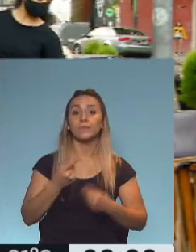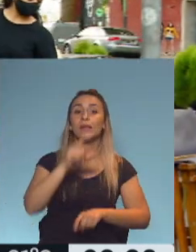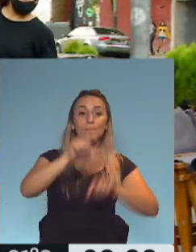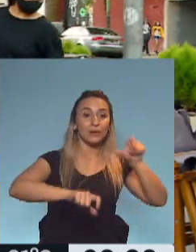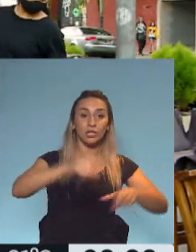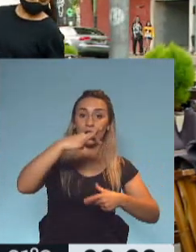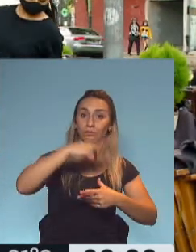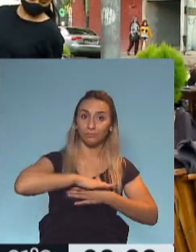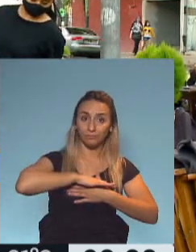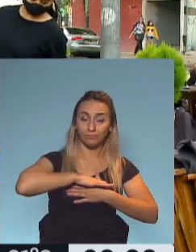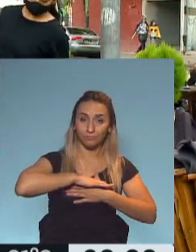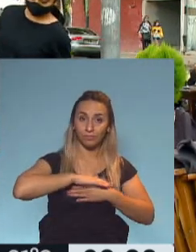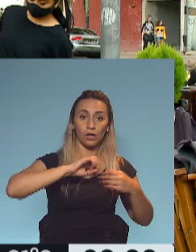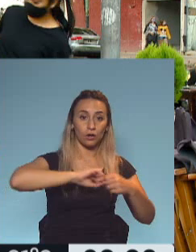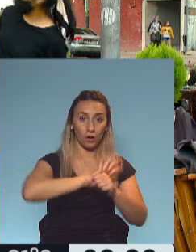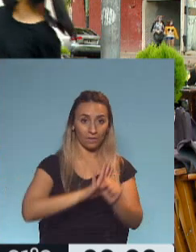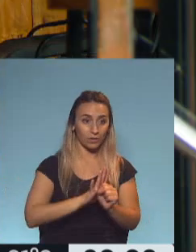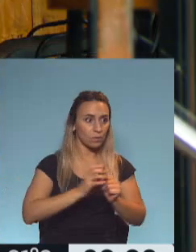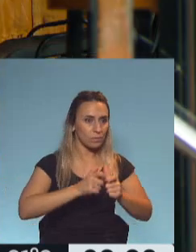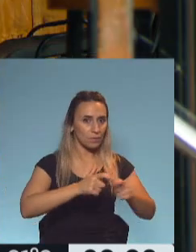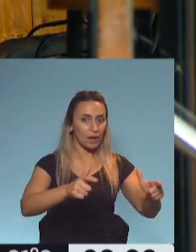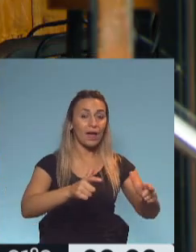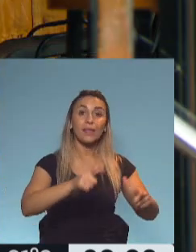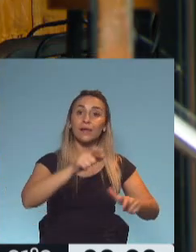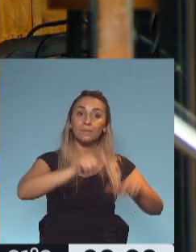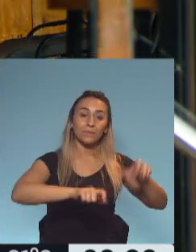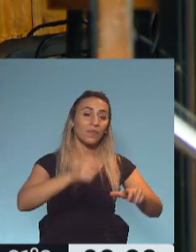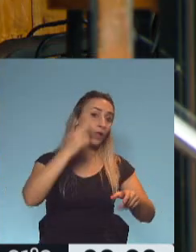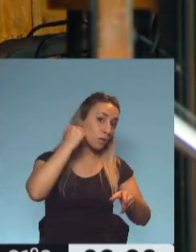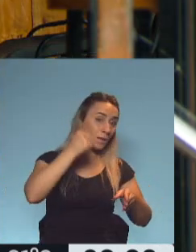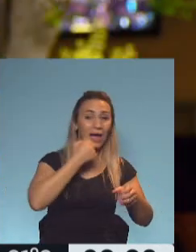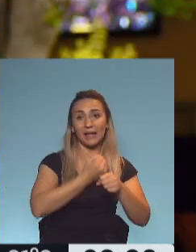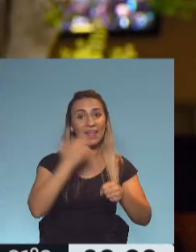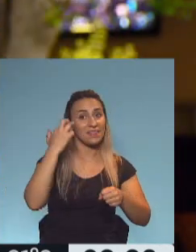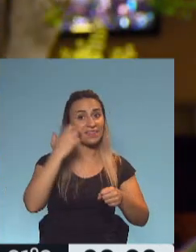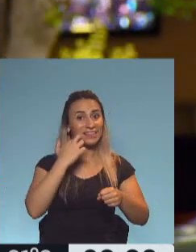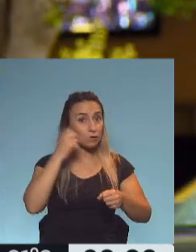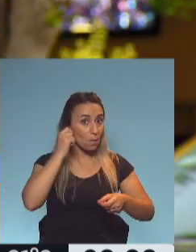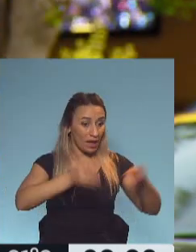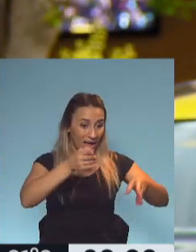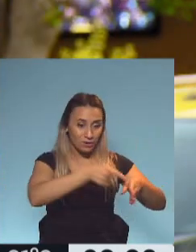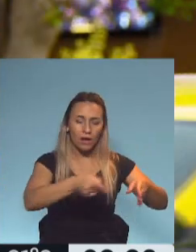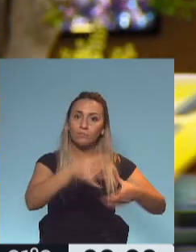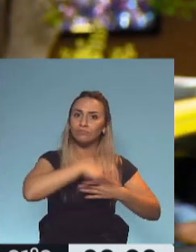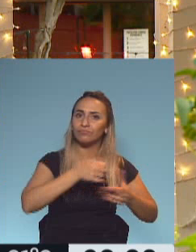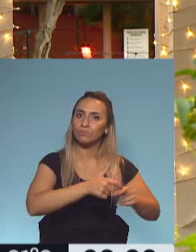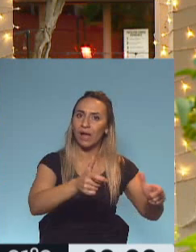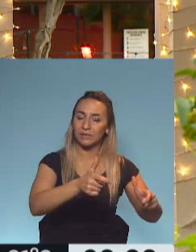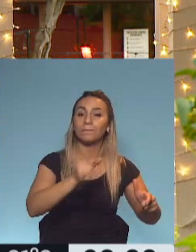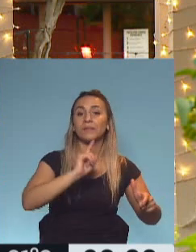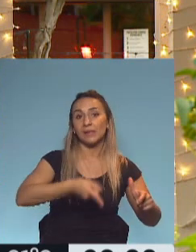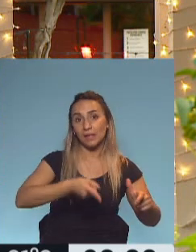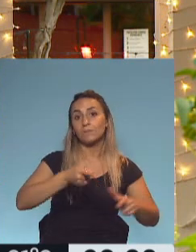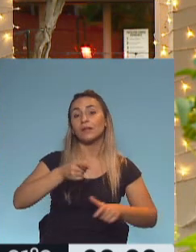contagios de personas en edad escolar, sobre todo de 9 a 19 años, y esta idea de que la comunidad educativa, nosotros lo venimos